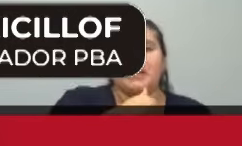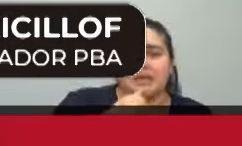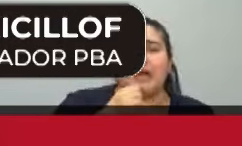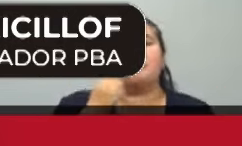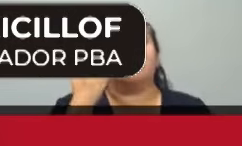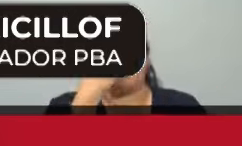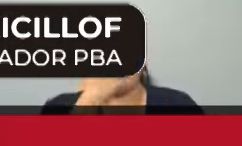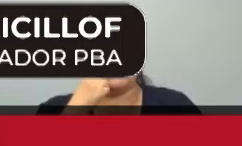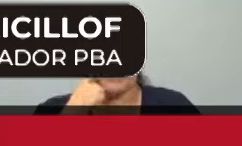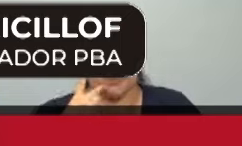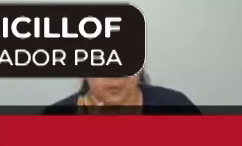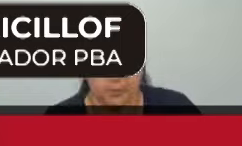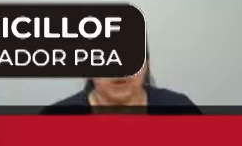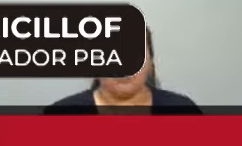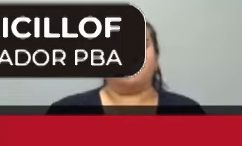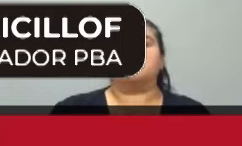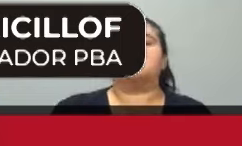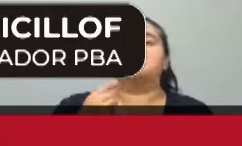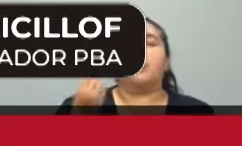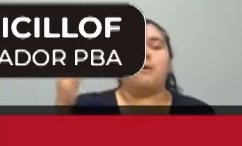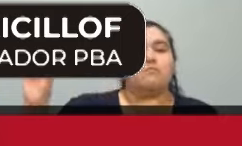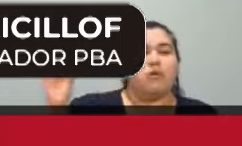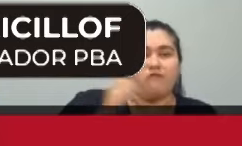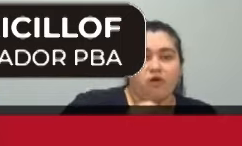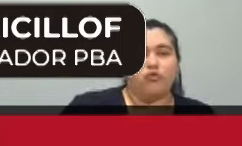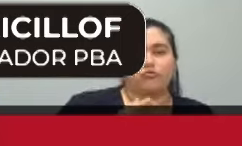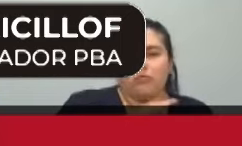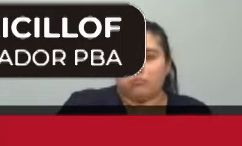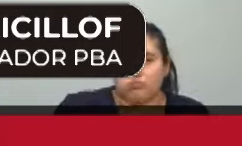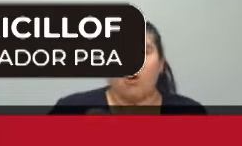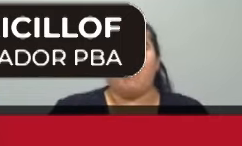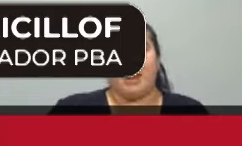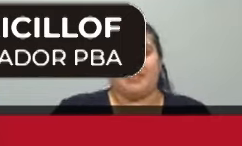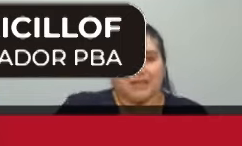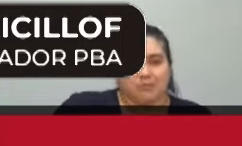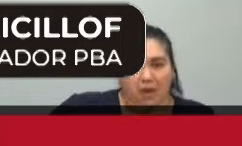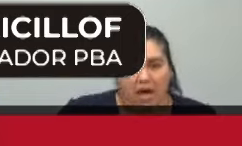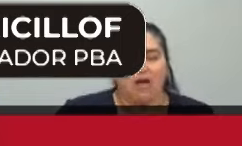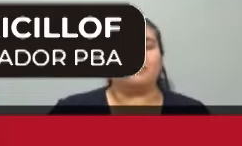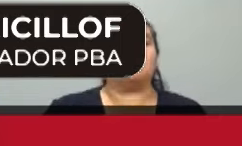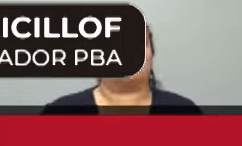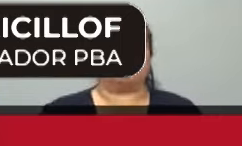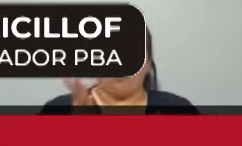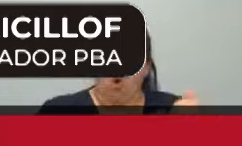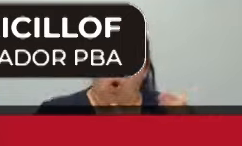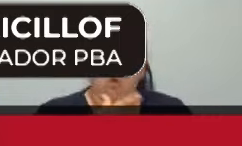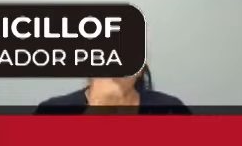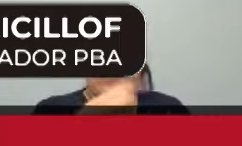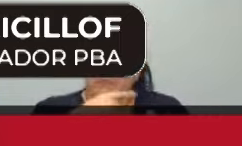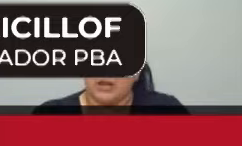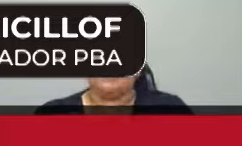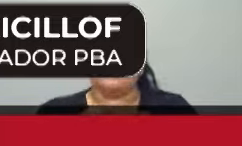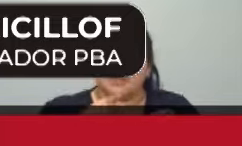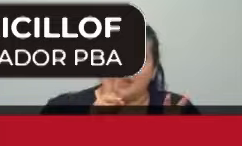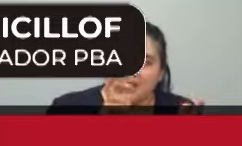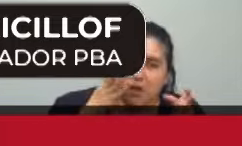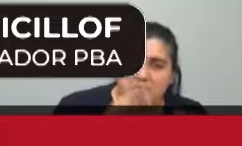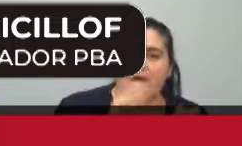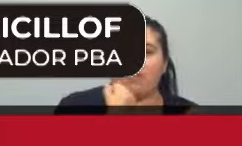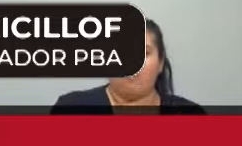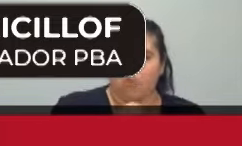HIV, fondos para trasplantes, fondos para diversas obras que tienen que ver con el deporte, con el